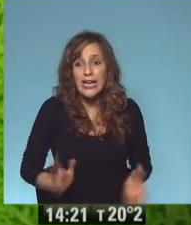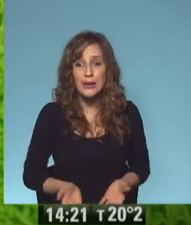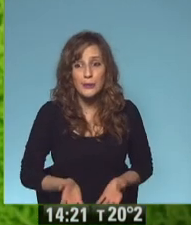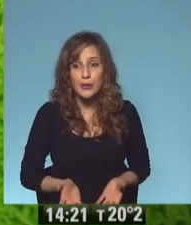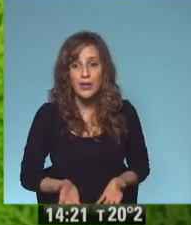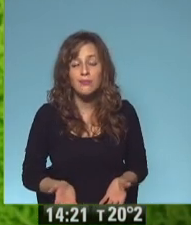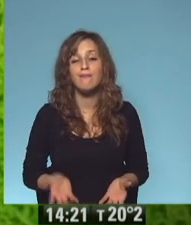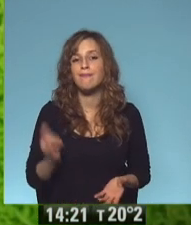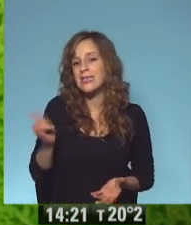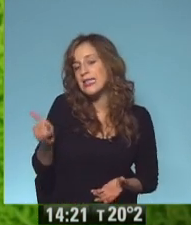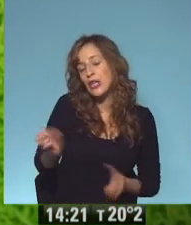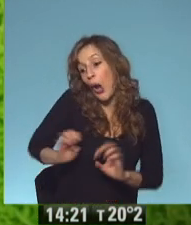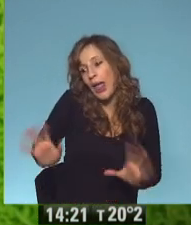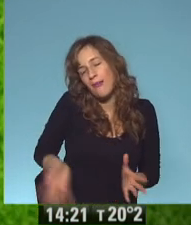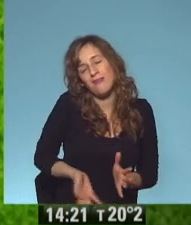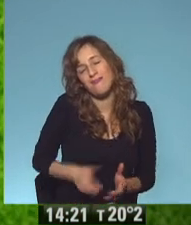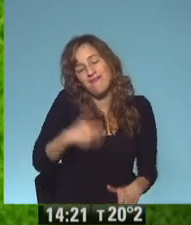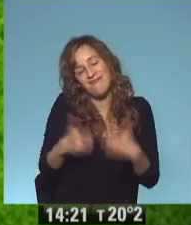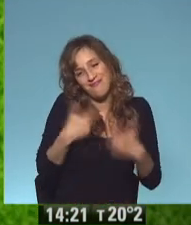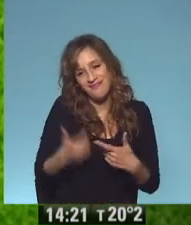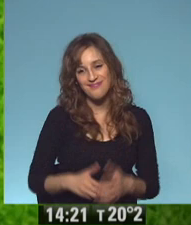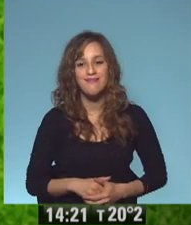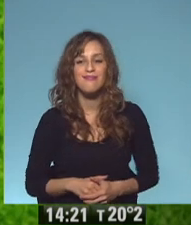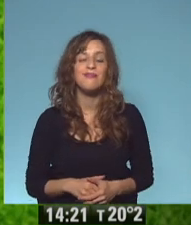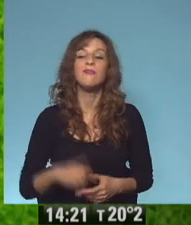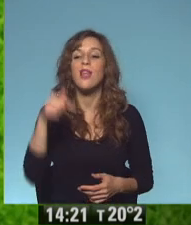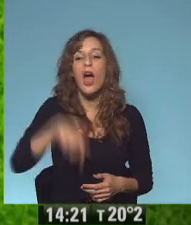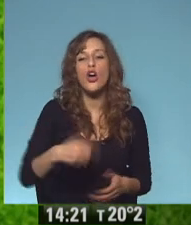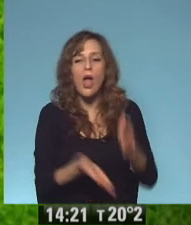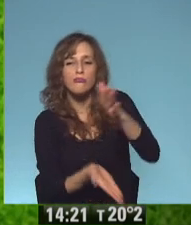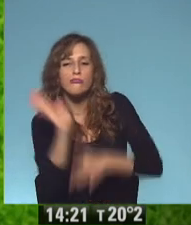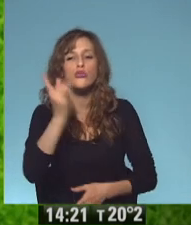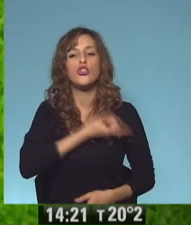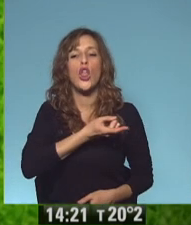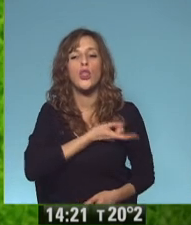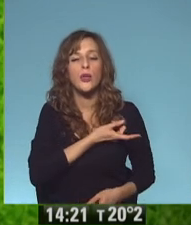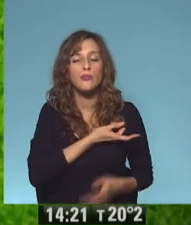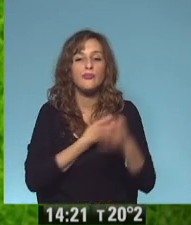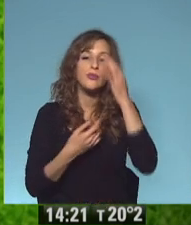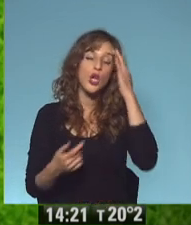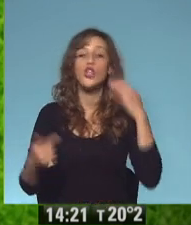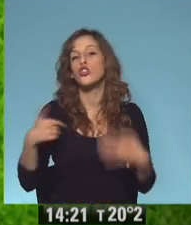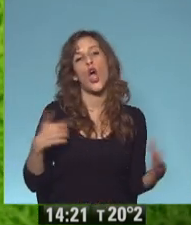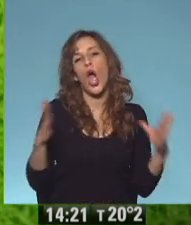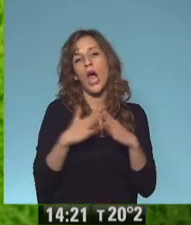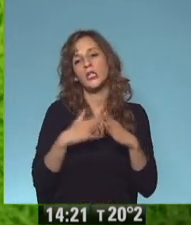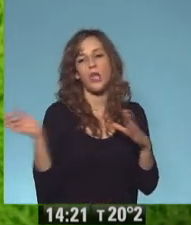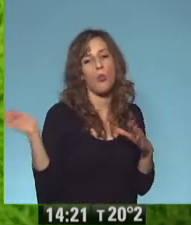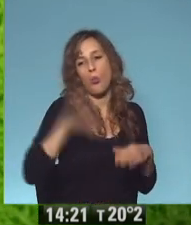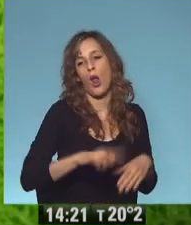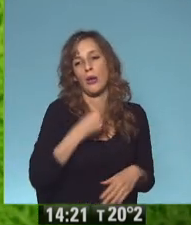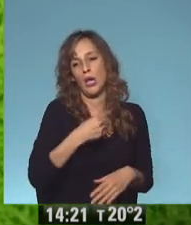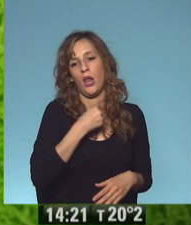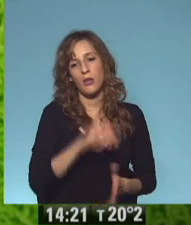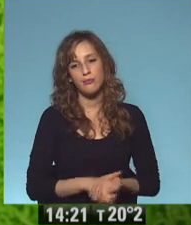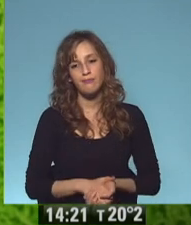Sí, un horror. ¿Y ahora dónde vamos? Yo me quiero ir a casa. A